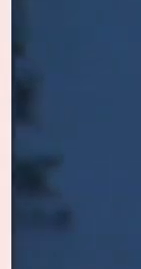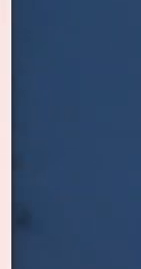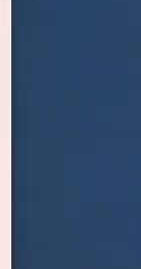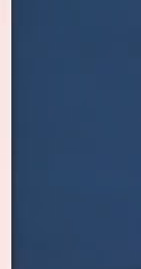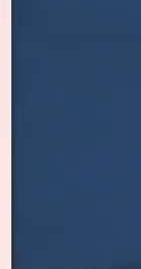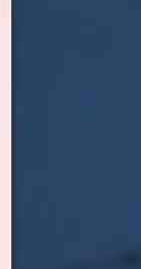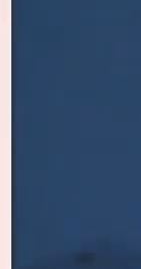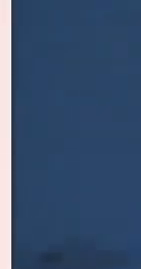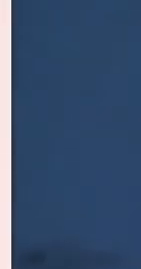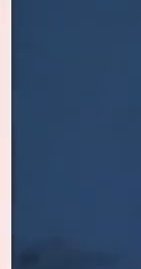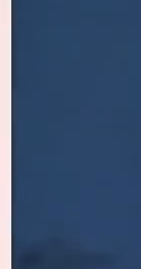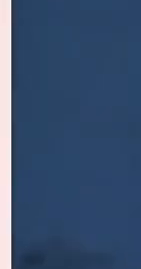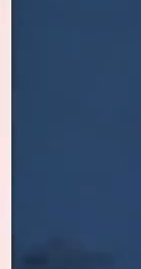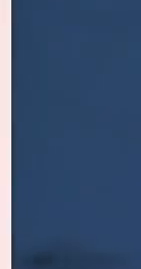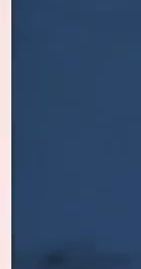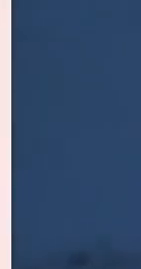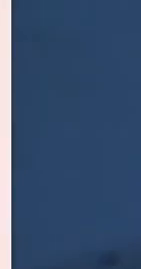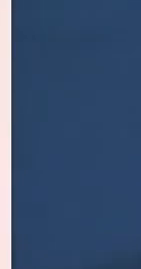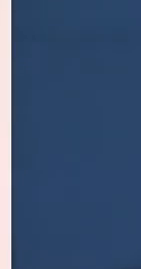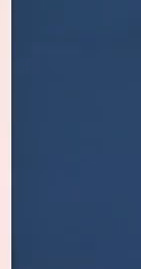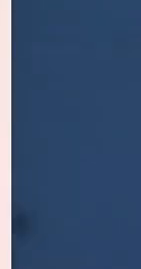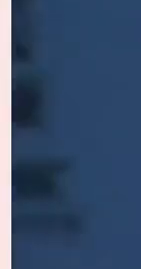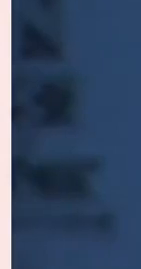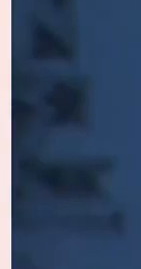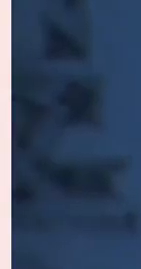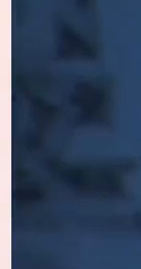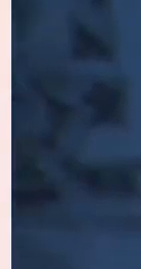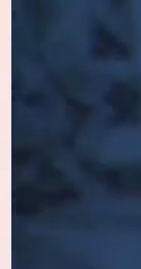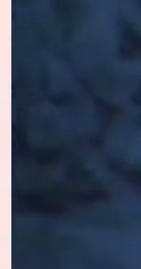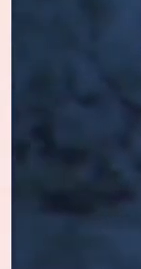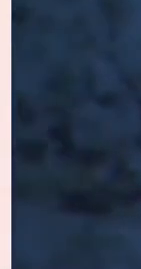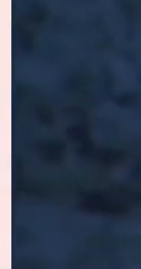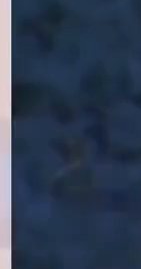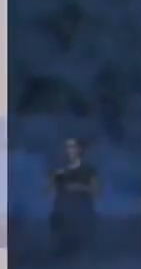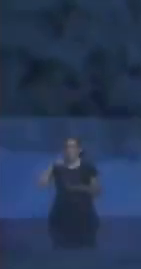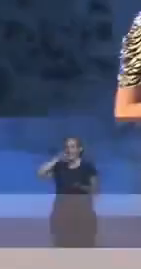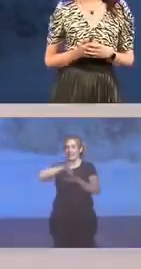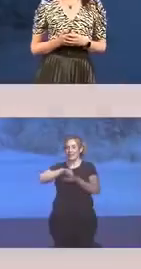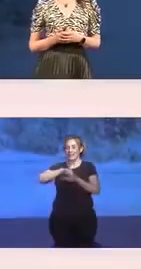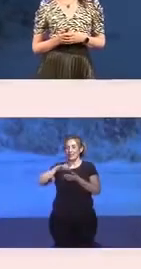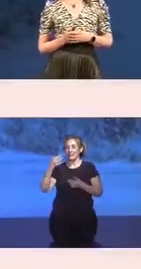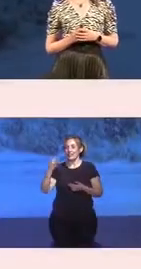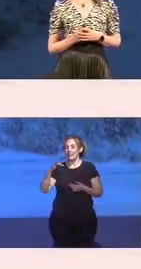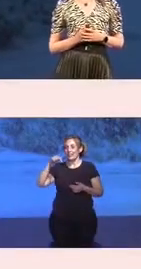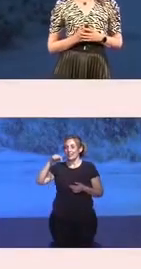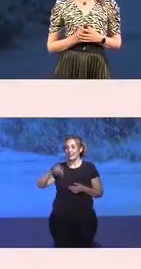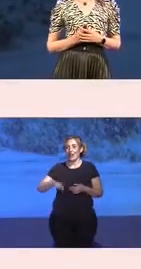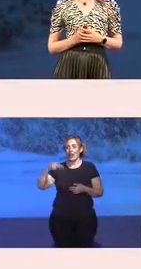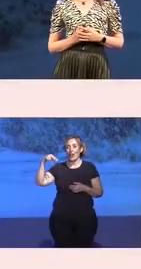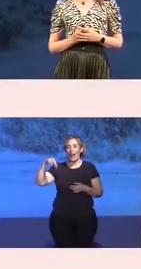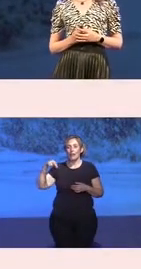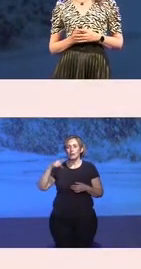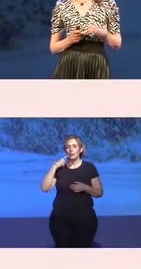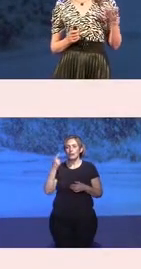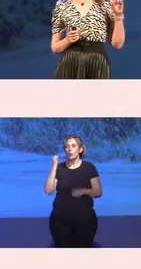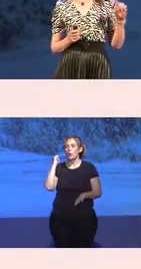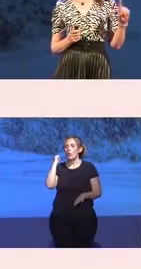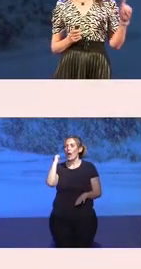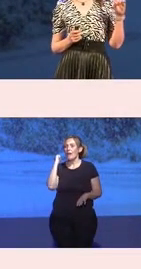mlar fin de año de 1977 en la pequeña localidad de Franklin al sur de Nashville un caso de